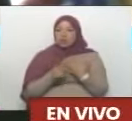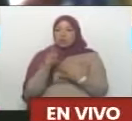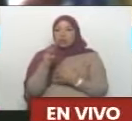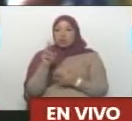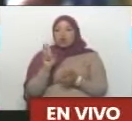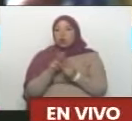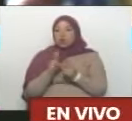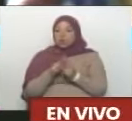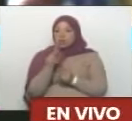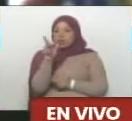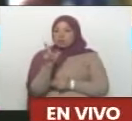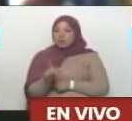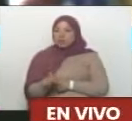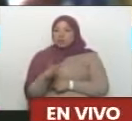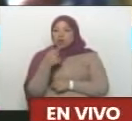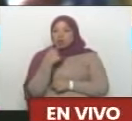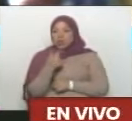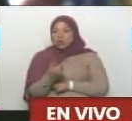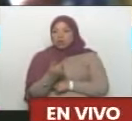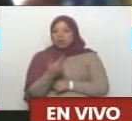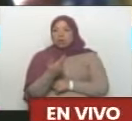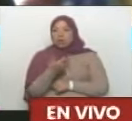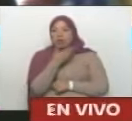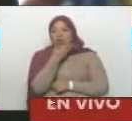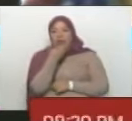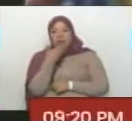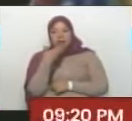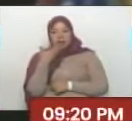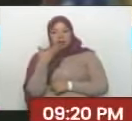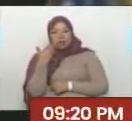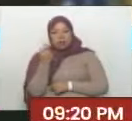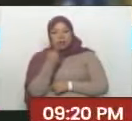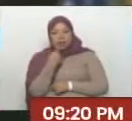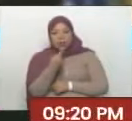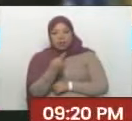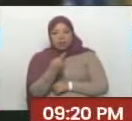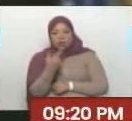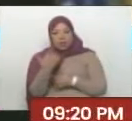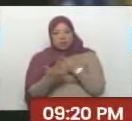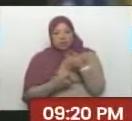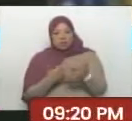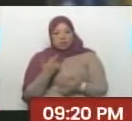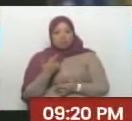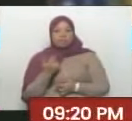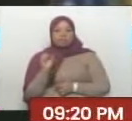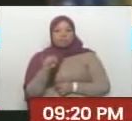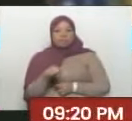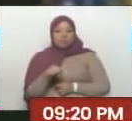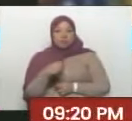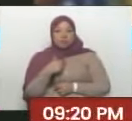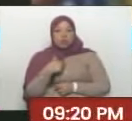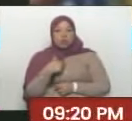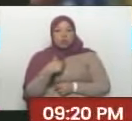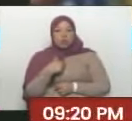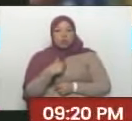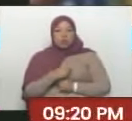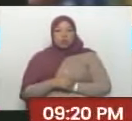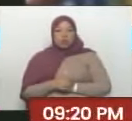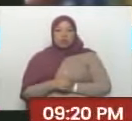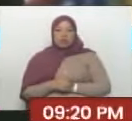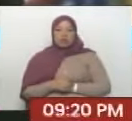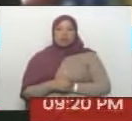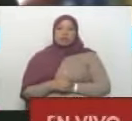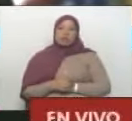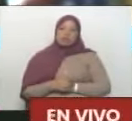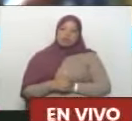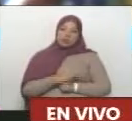muy conocida: la mejor manera de decir es hacer. Es hacer, correcto. Y yo creo que es el gran